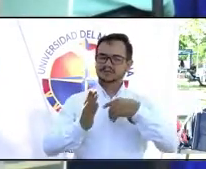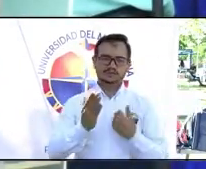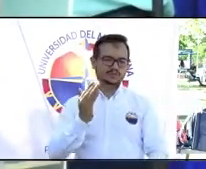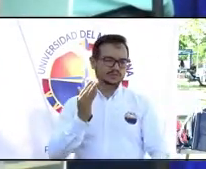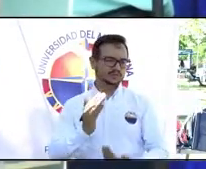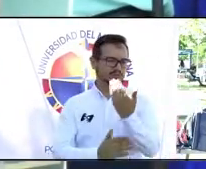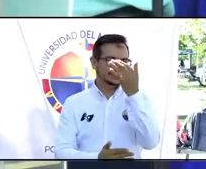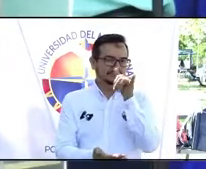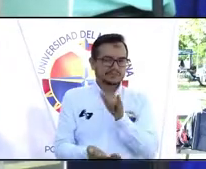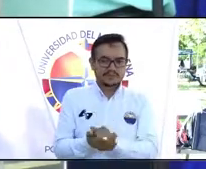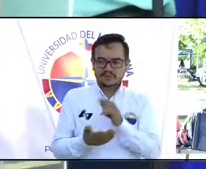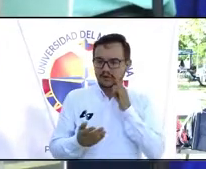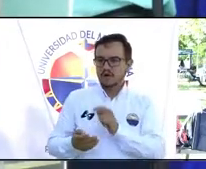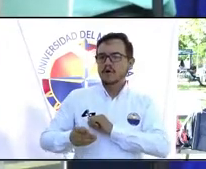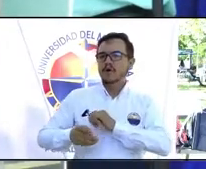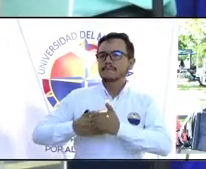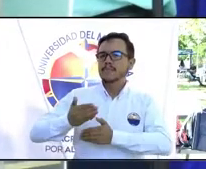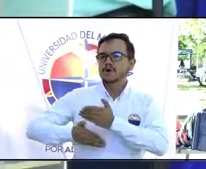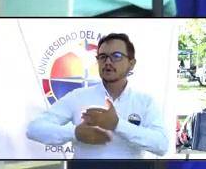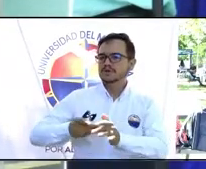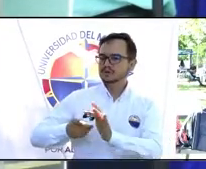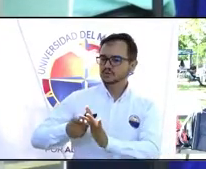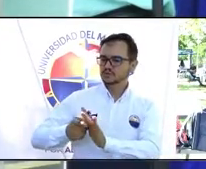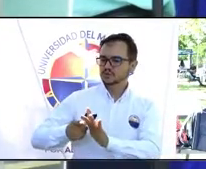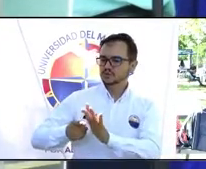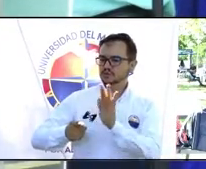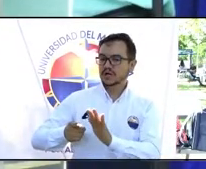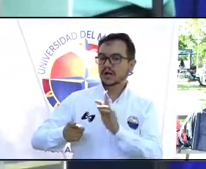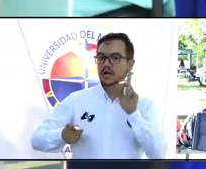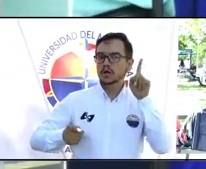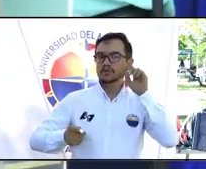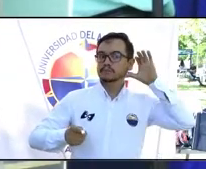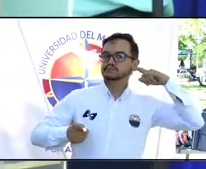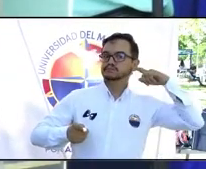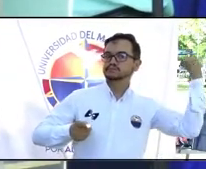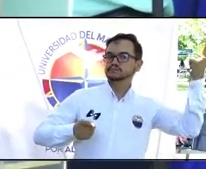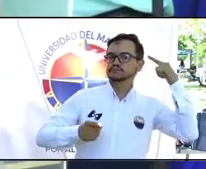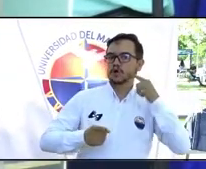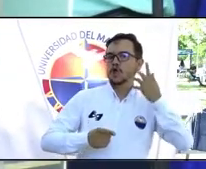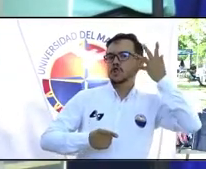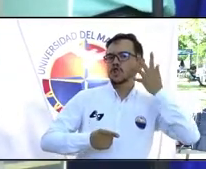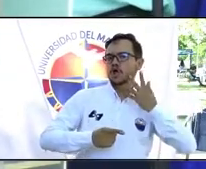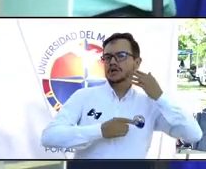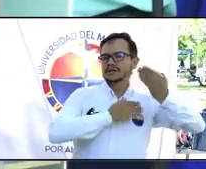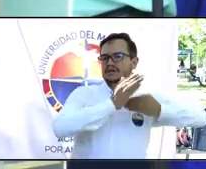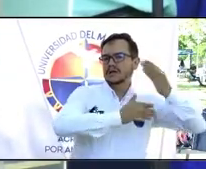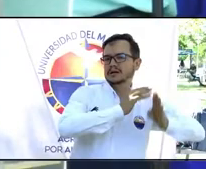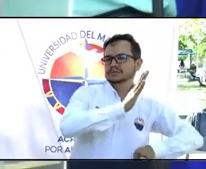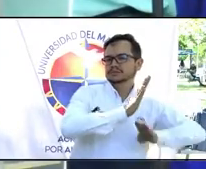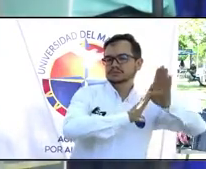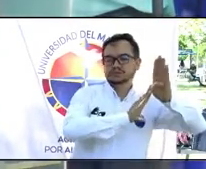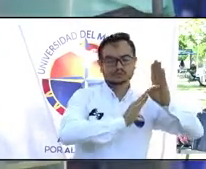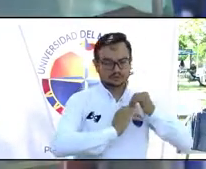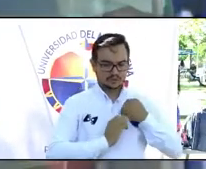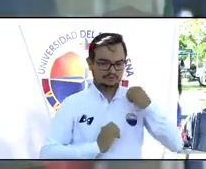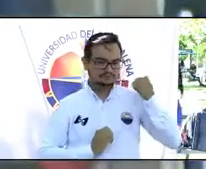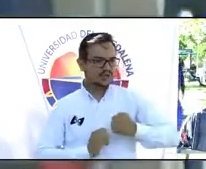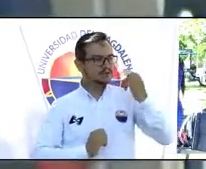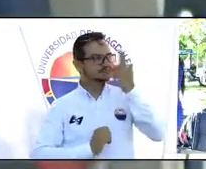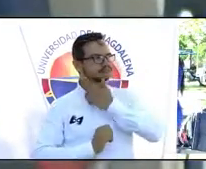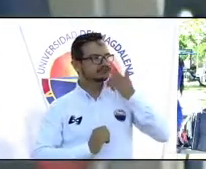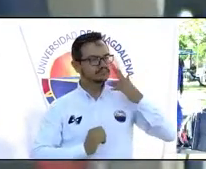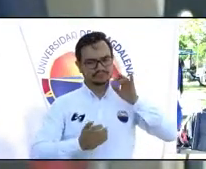abordajes procedimentales que nos ponen el día a día en la labor que desempeñamos para así poder cumplir con